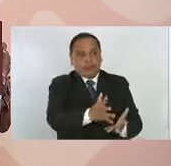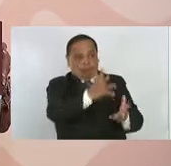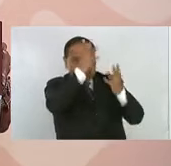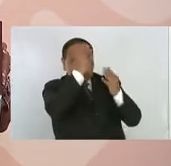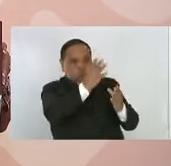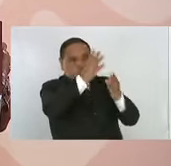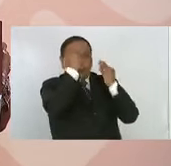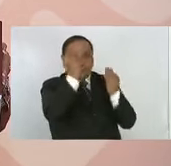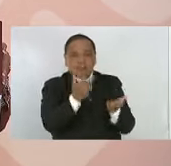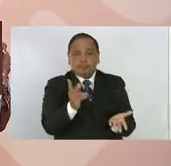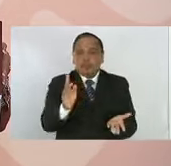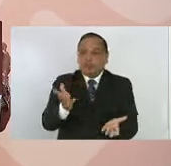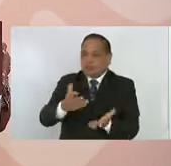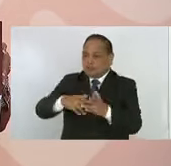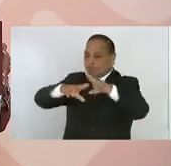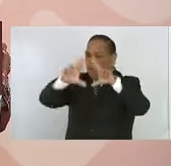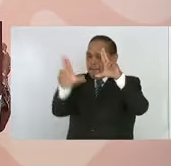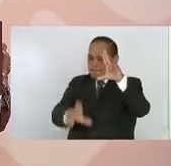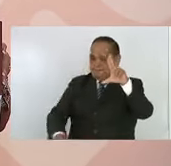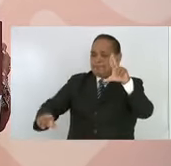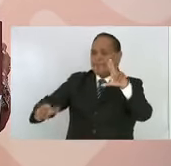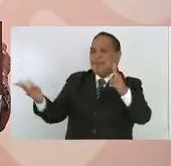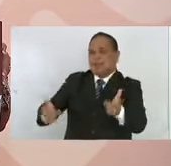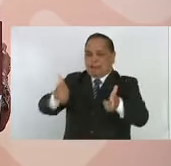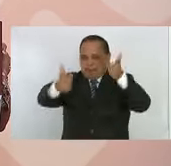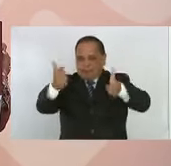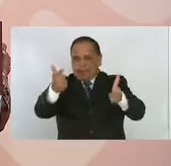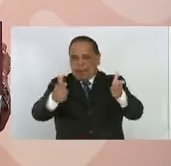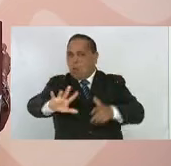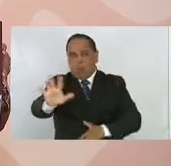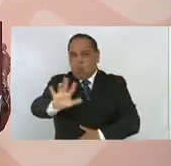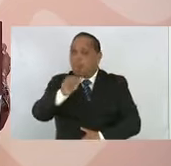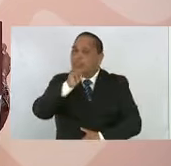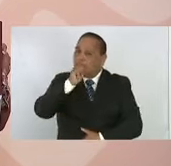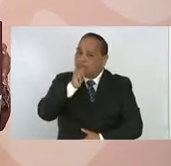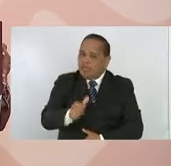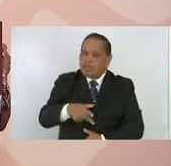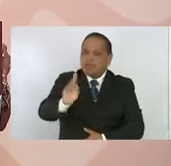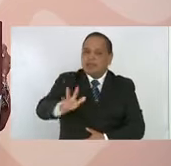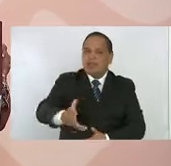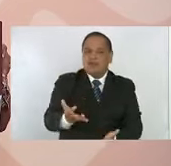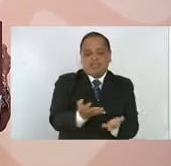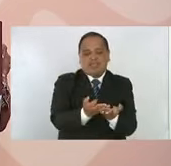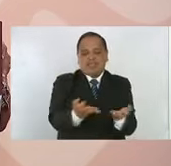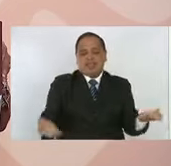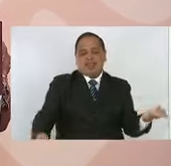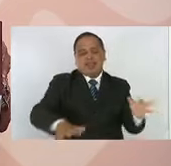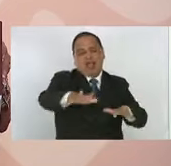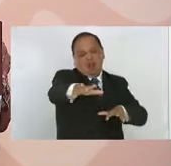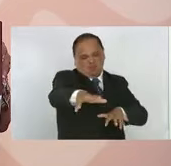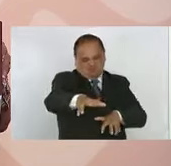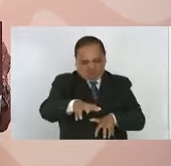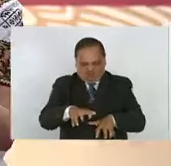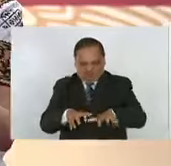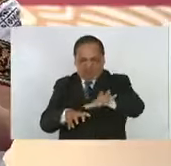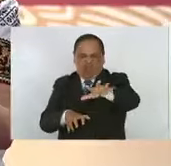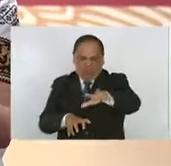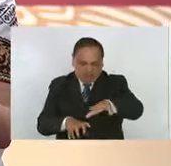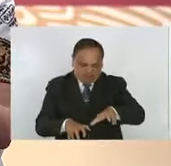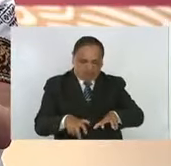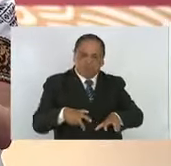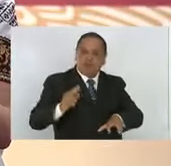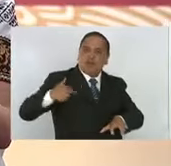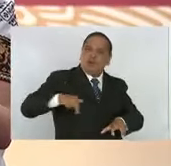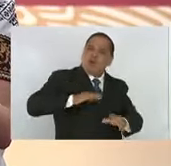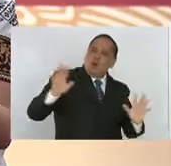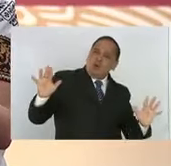sin balas. Y que después de arañar la tierra muchos años, logramos subir y